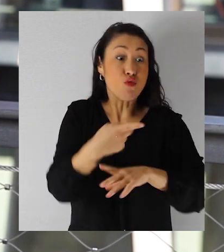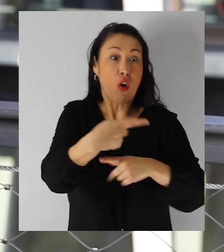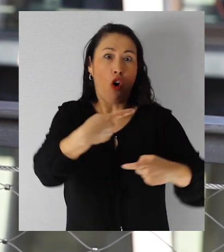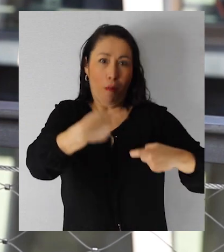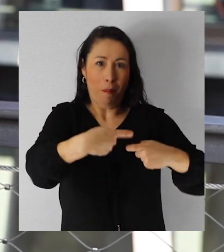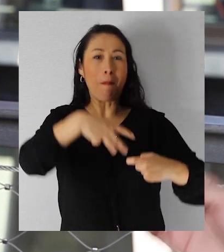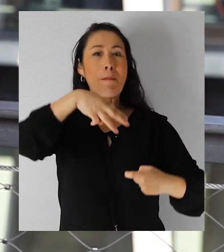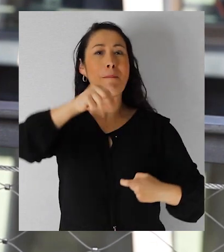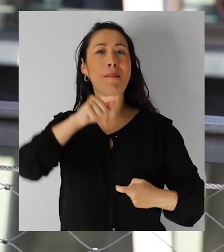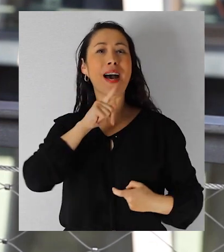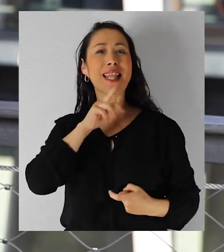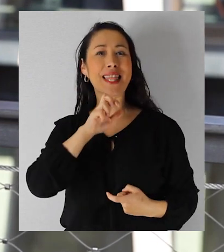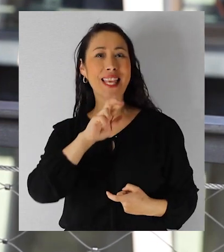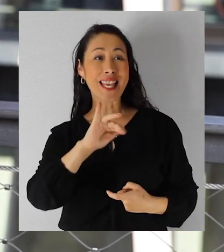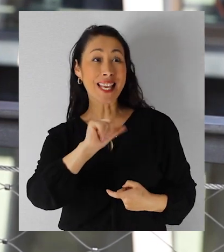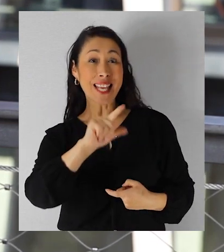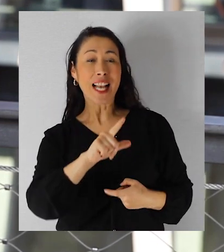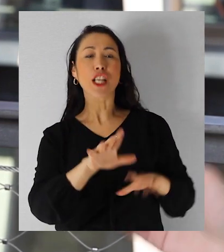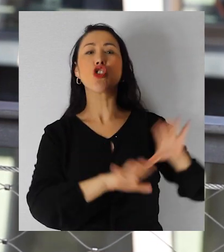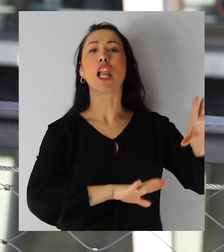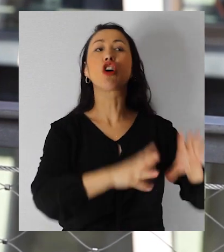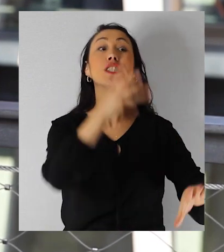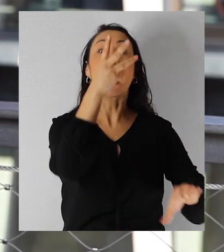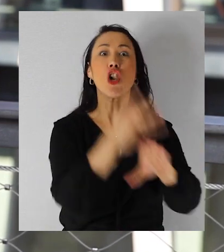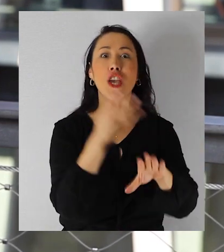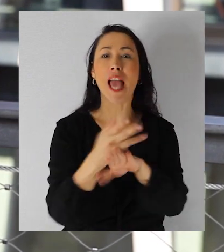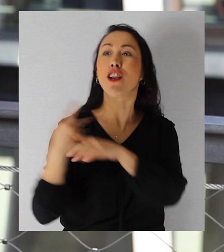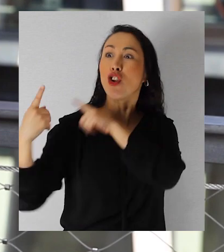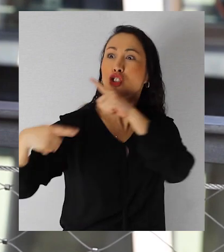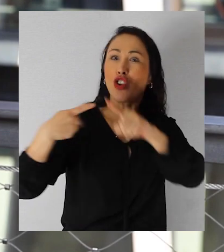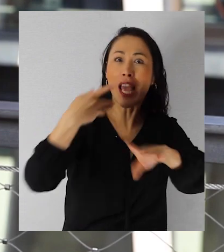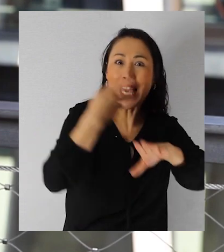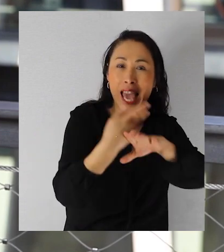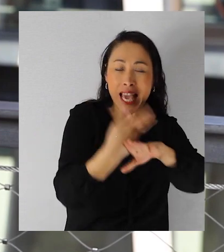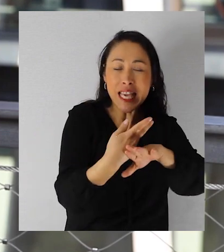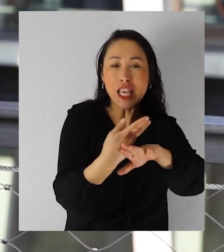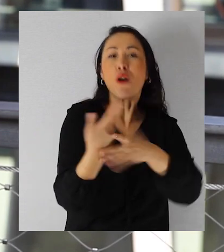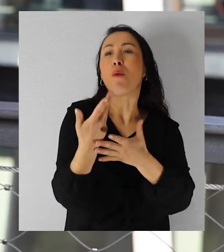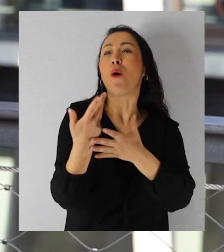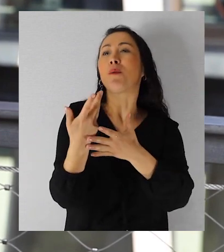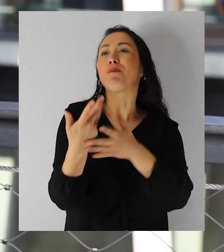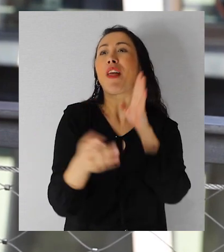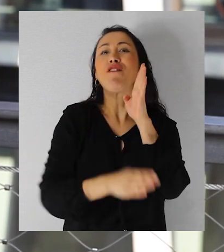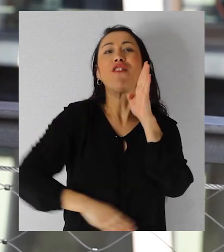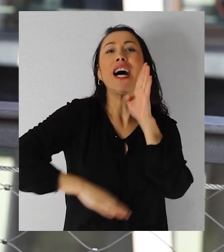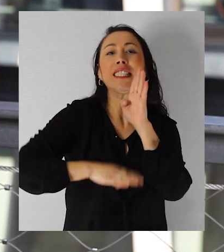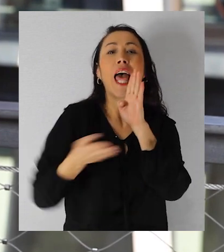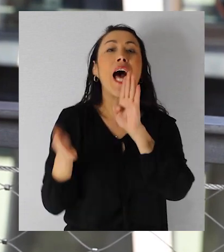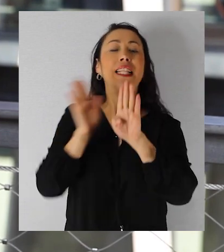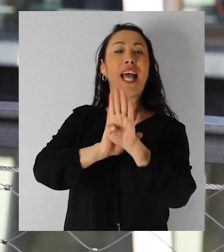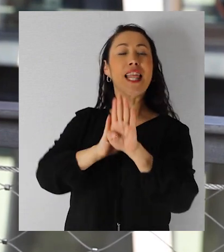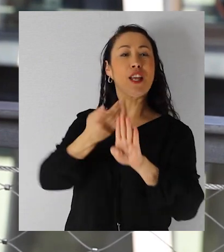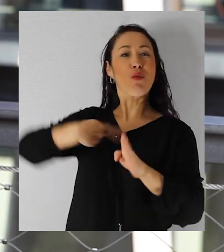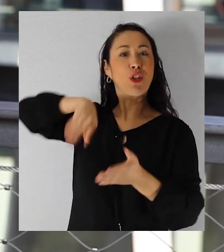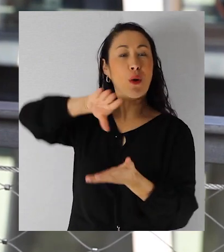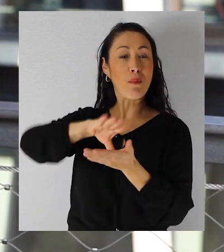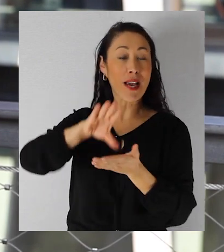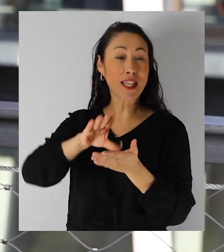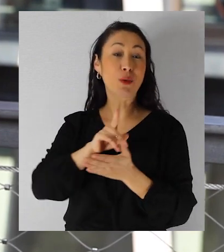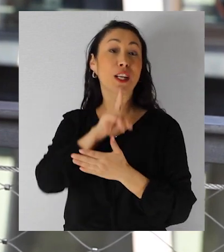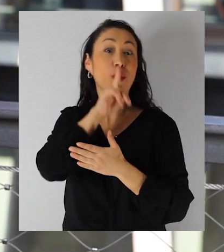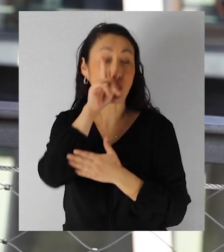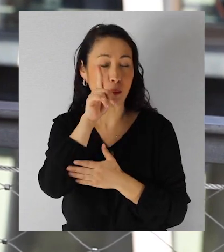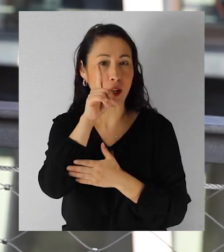material, que son los materiales, los acervos, la historia que hay detrás de nuestro país, nuestra nación y nuestras culturas y